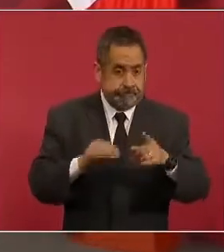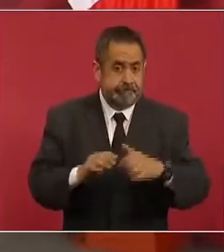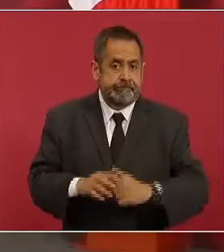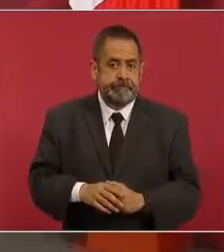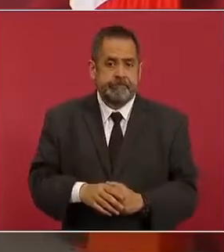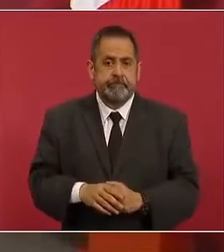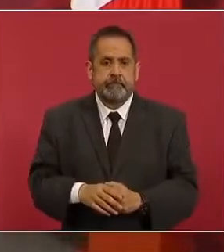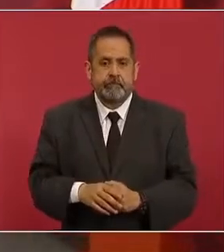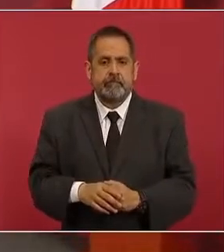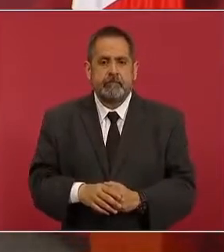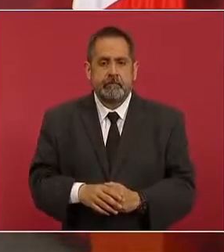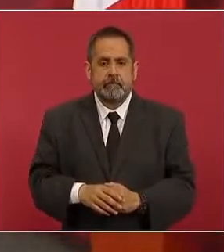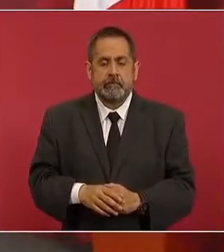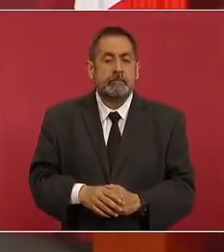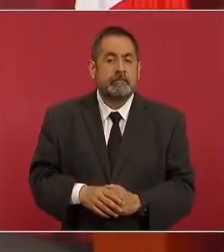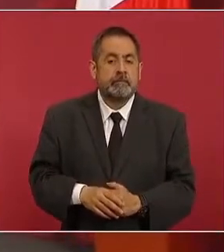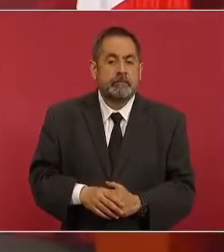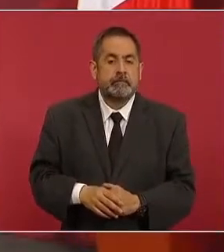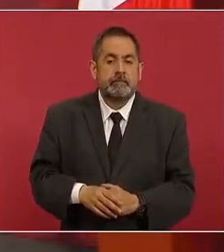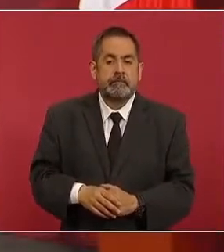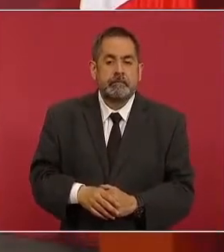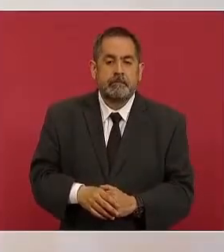también